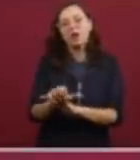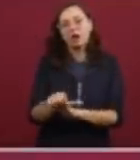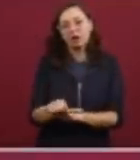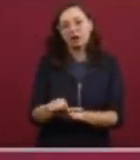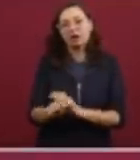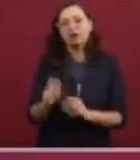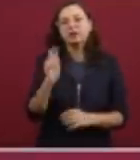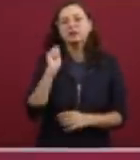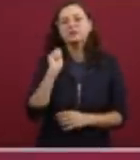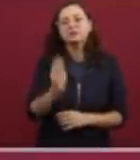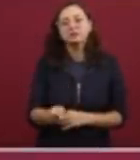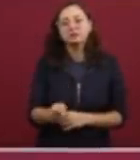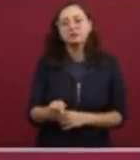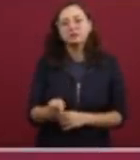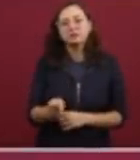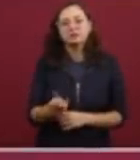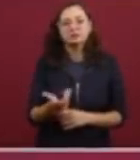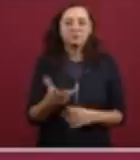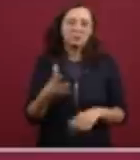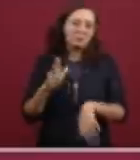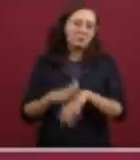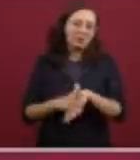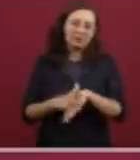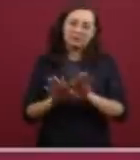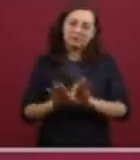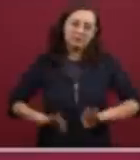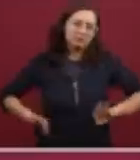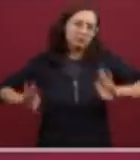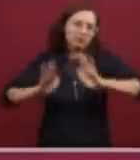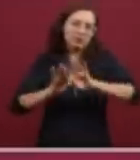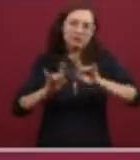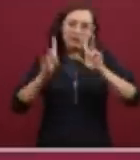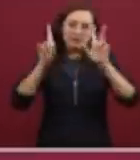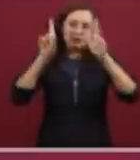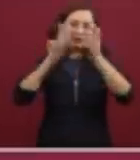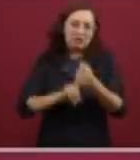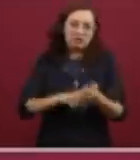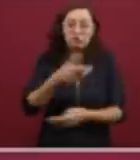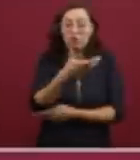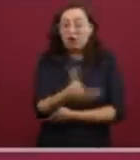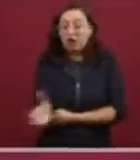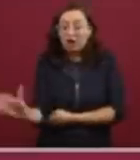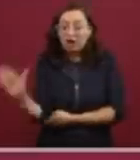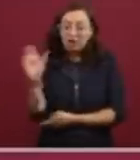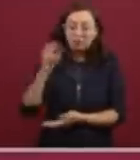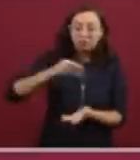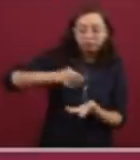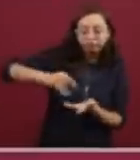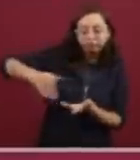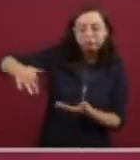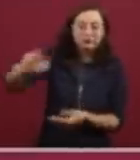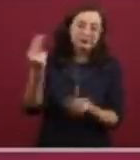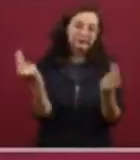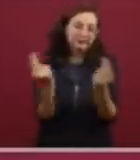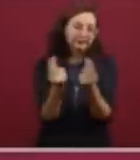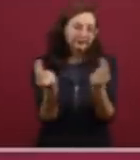que es la parte principal de los fertilizantes. A mí